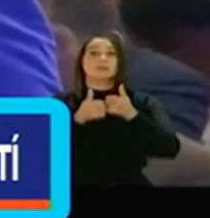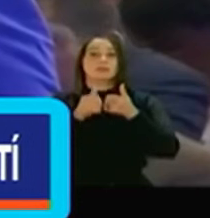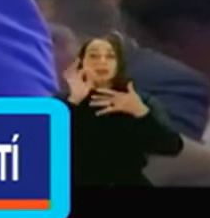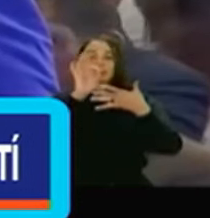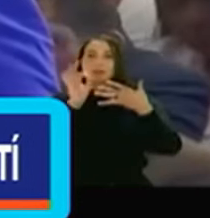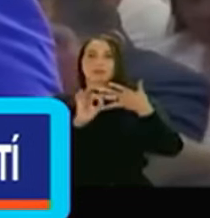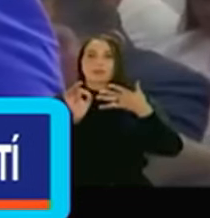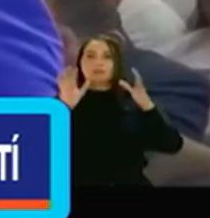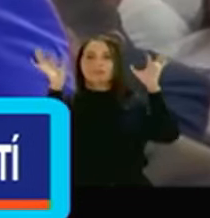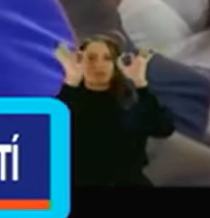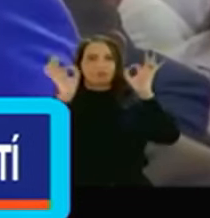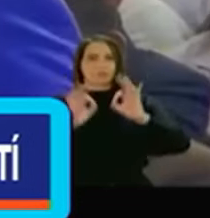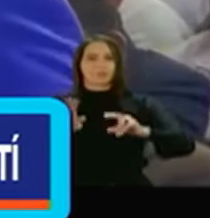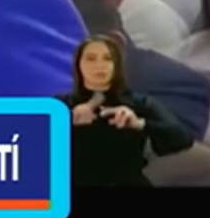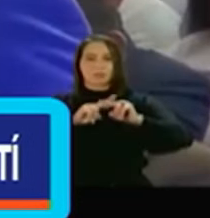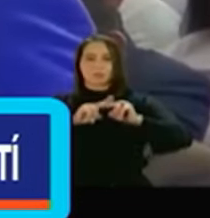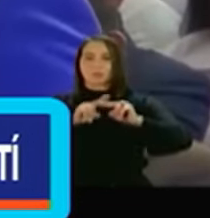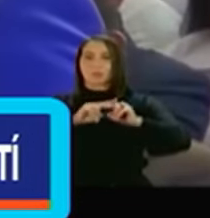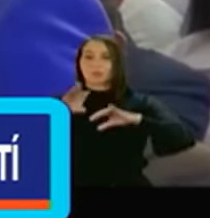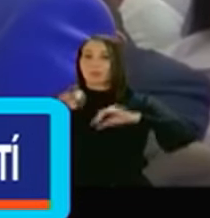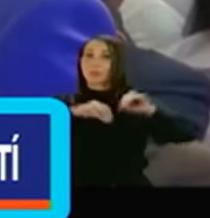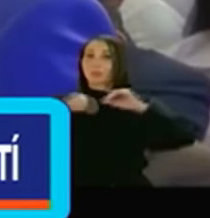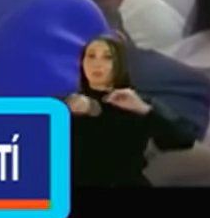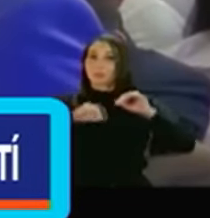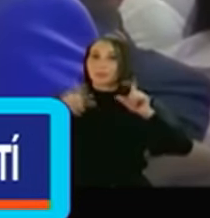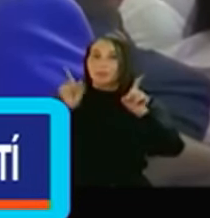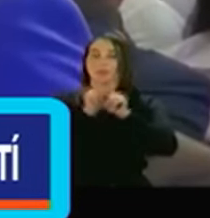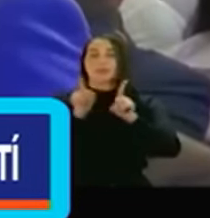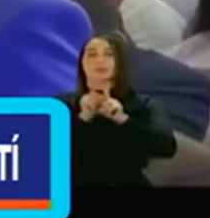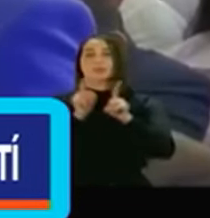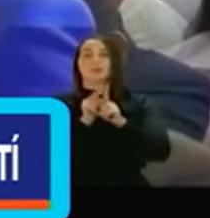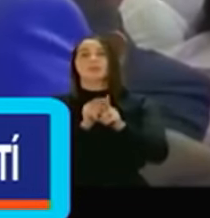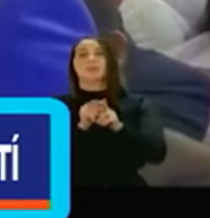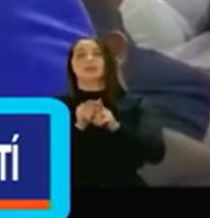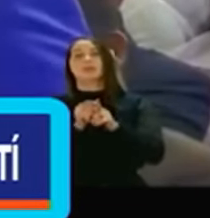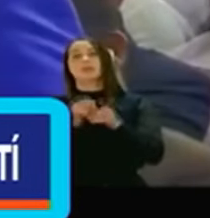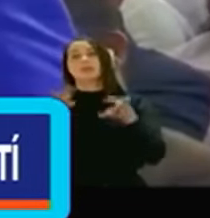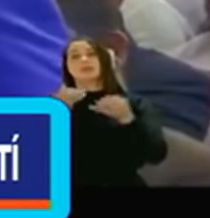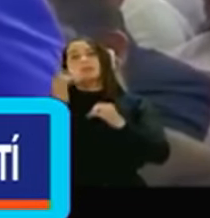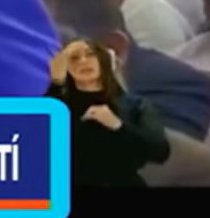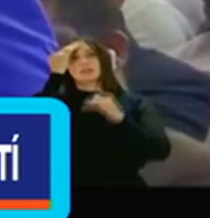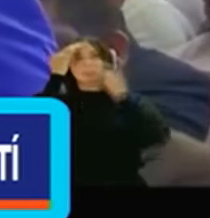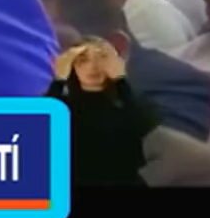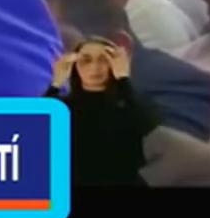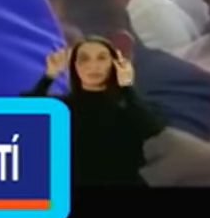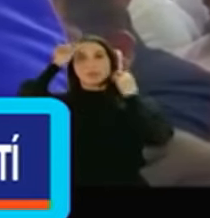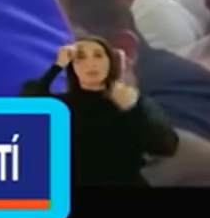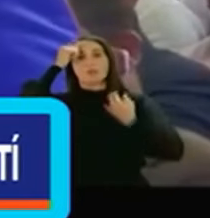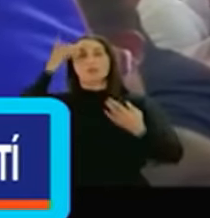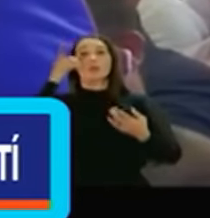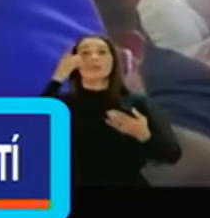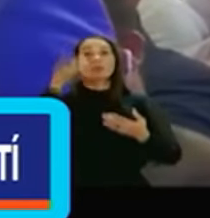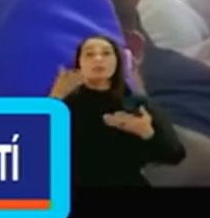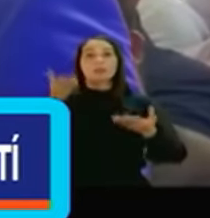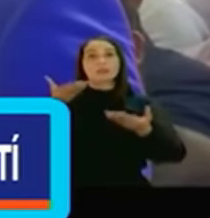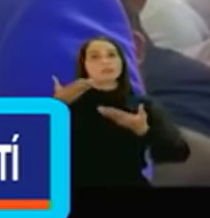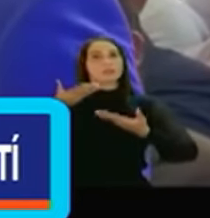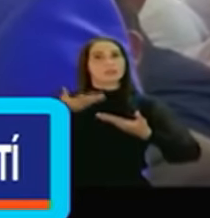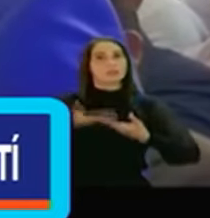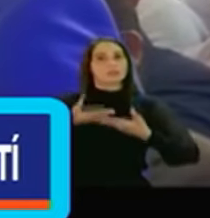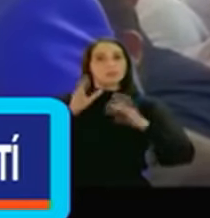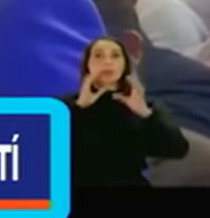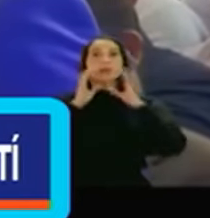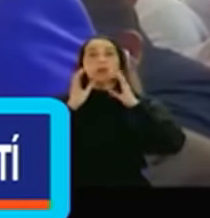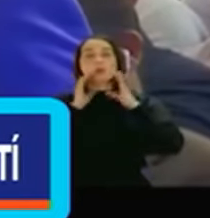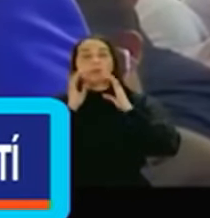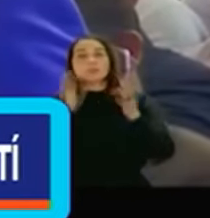las condiciones de esos corredores comerciales. Pero también me gustaría, no me gustaría dejar fuera, a saber si el gobierno dominicano ya recibió alguna